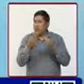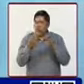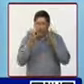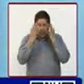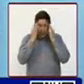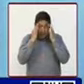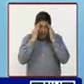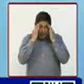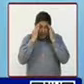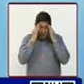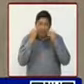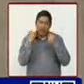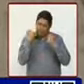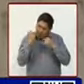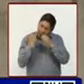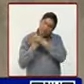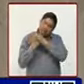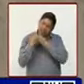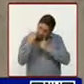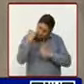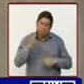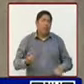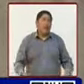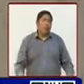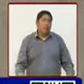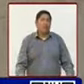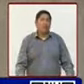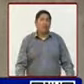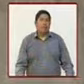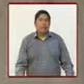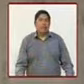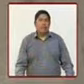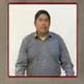es... ¿Estable? Estable.